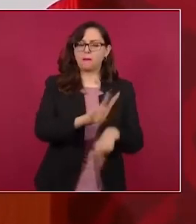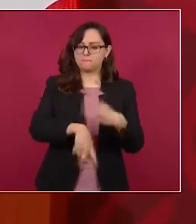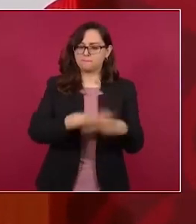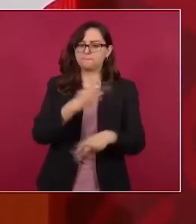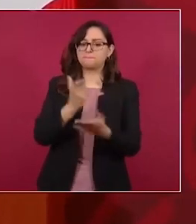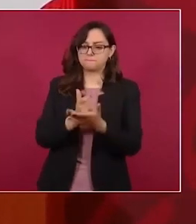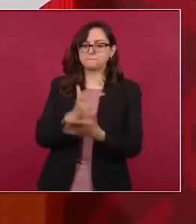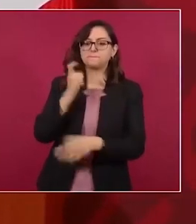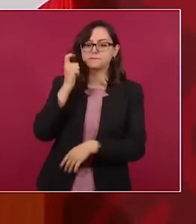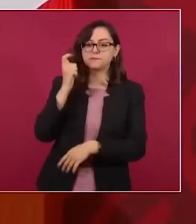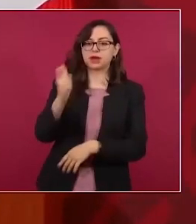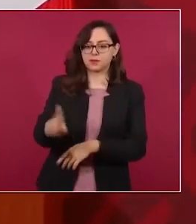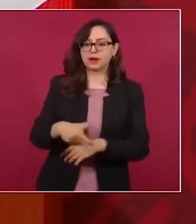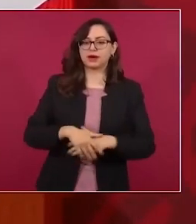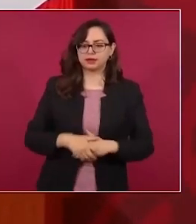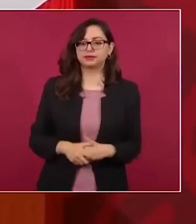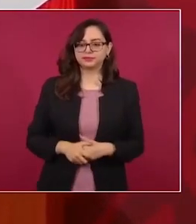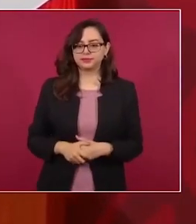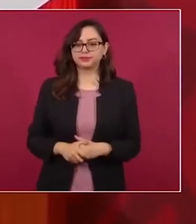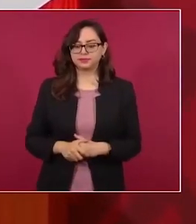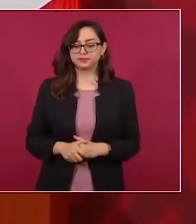sus despachos contables